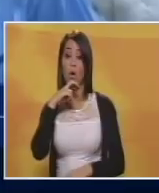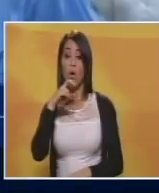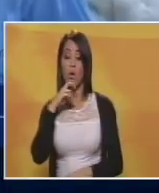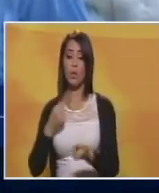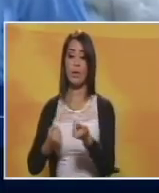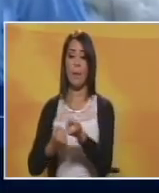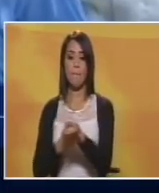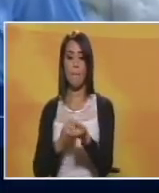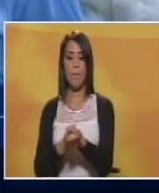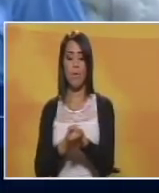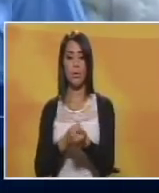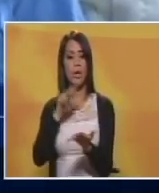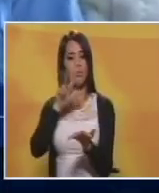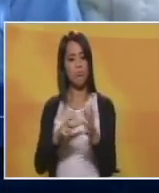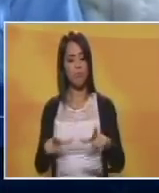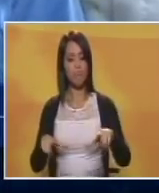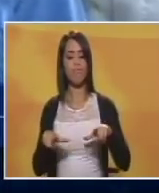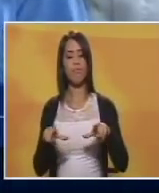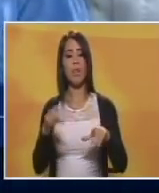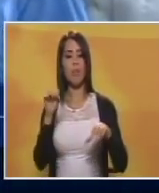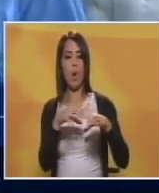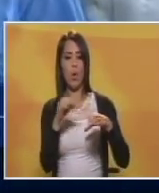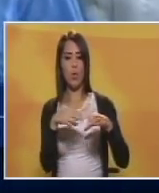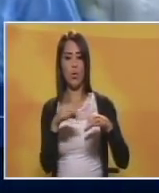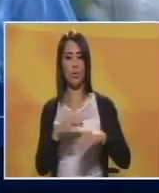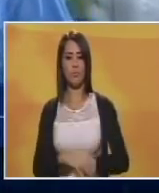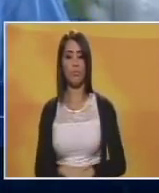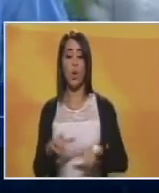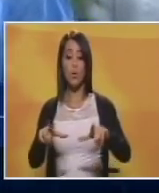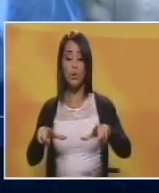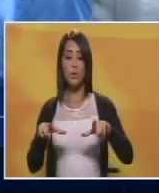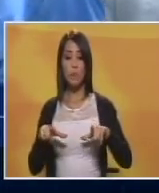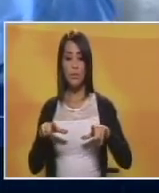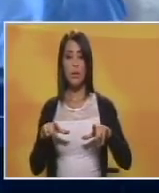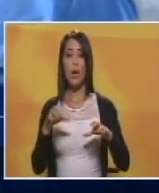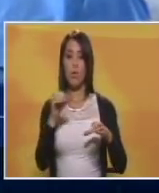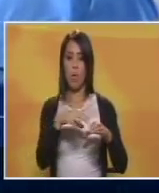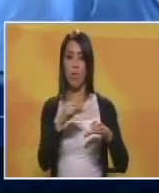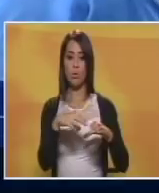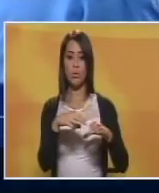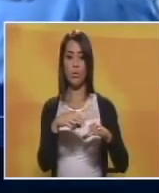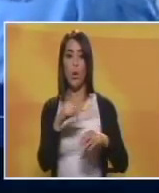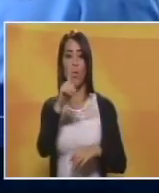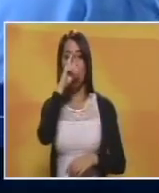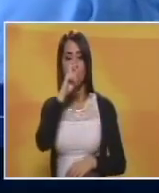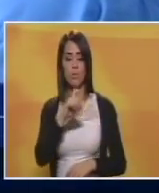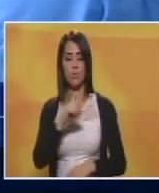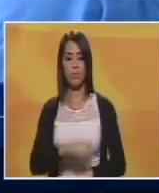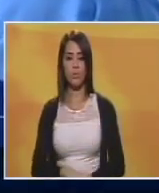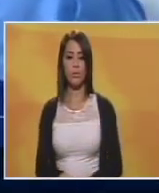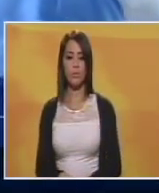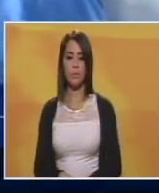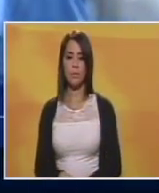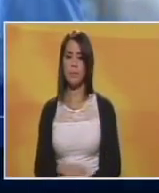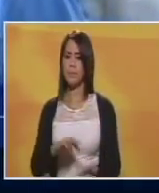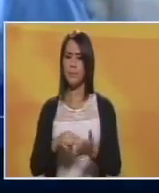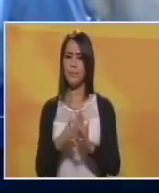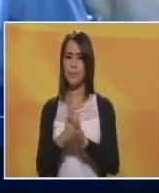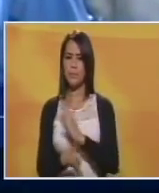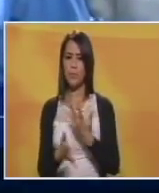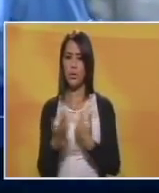respalda el certificado de ahorro. Es un certificado de ahorro por un año. Quiere decir que yo voy a